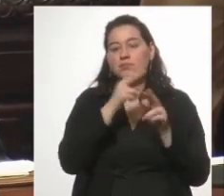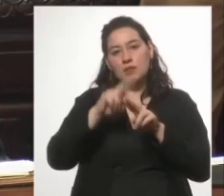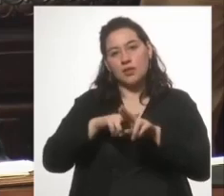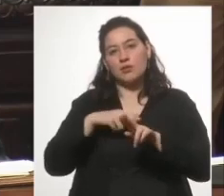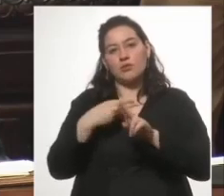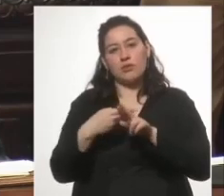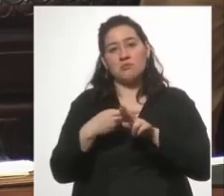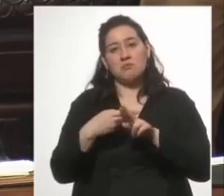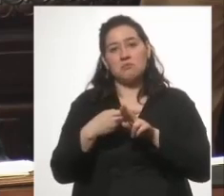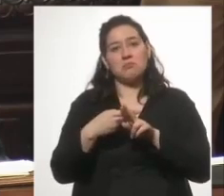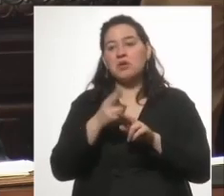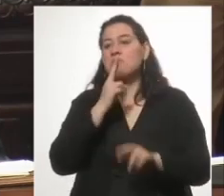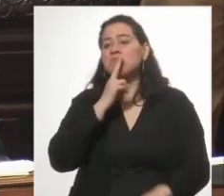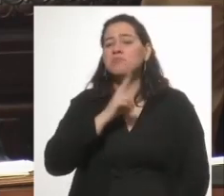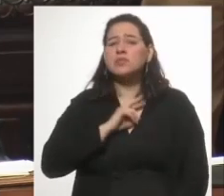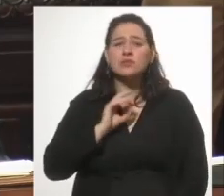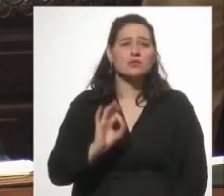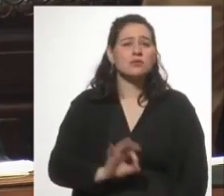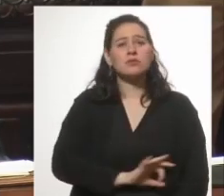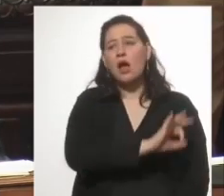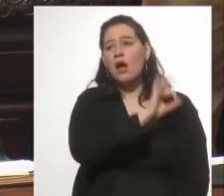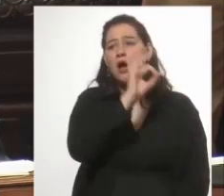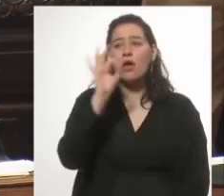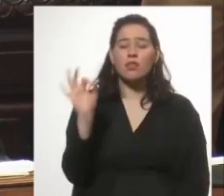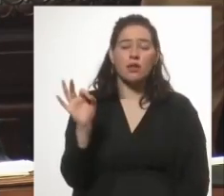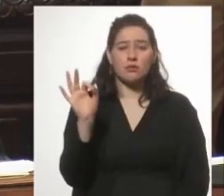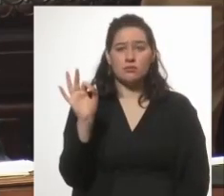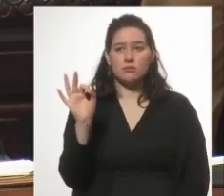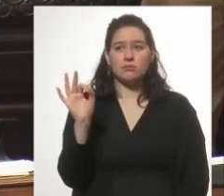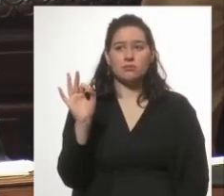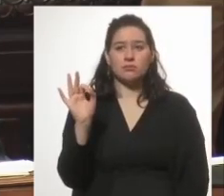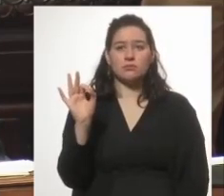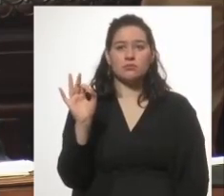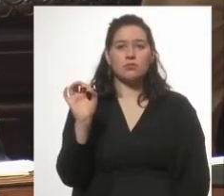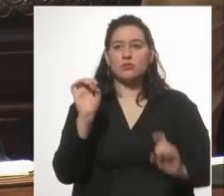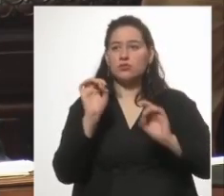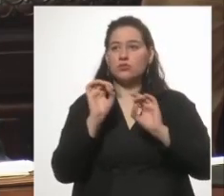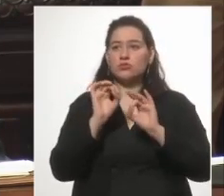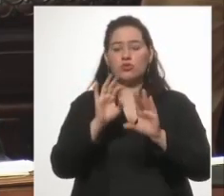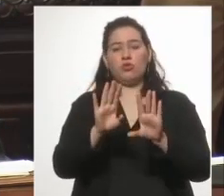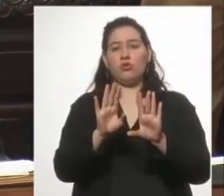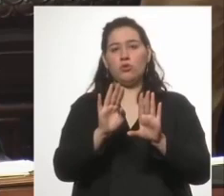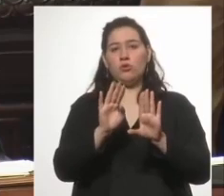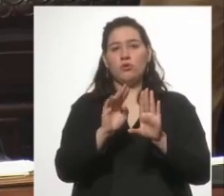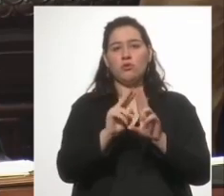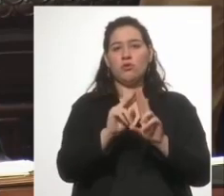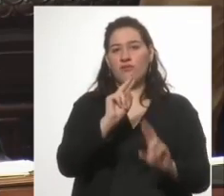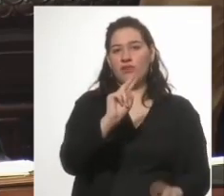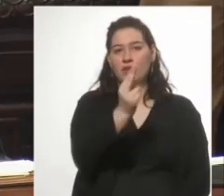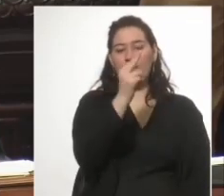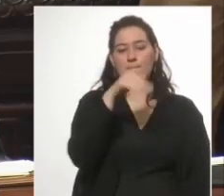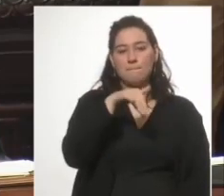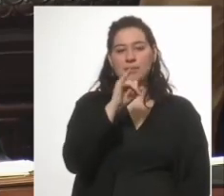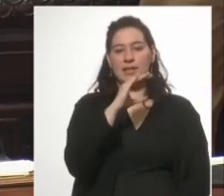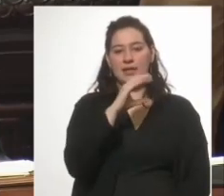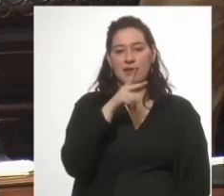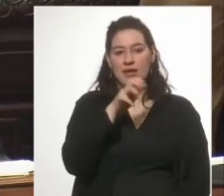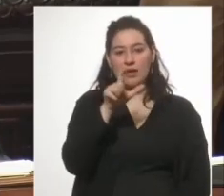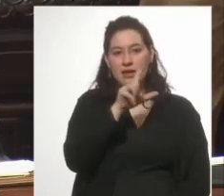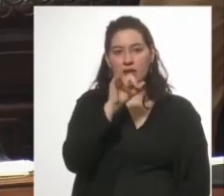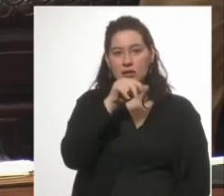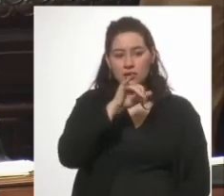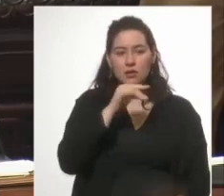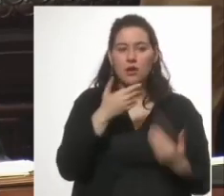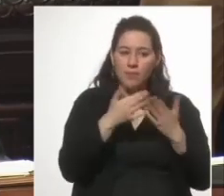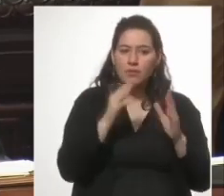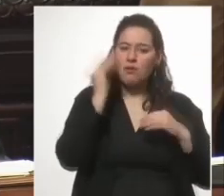Nuevamente no recibe respuesta alguna. Solo el fallecido Felipe Michelini se preocupó